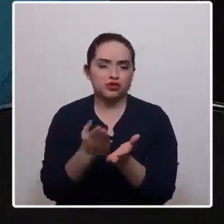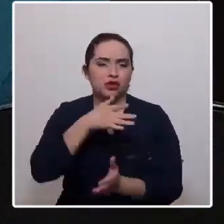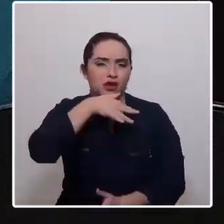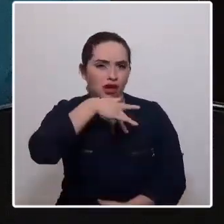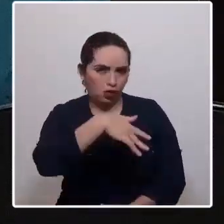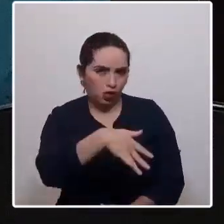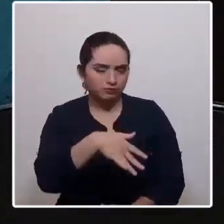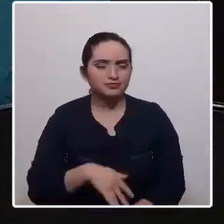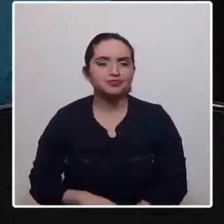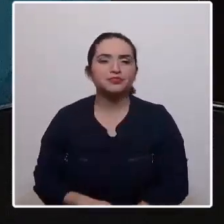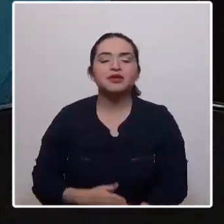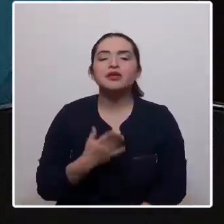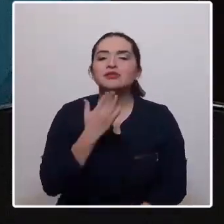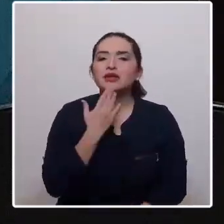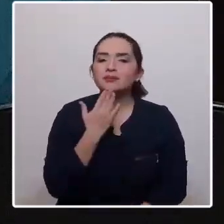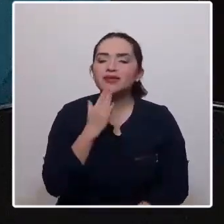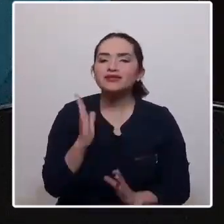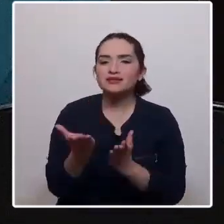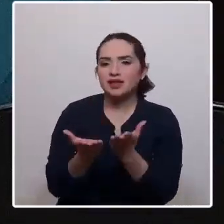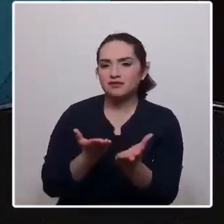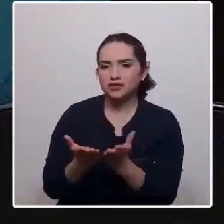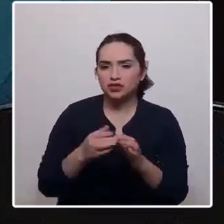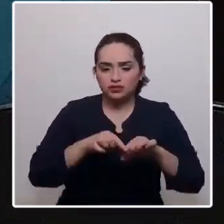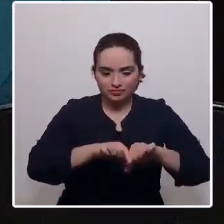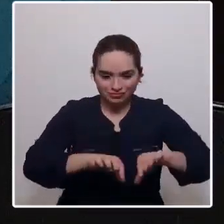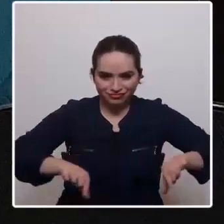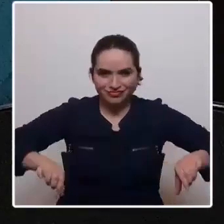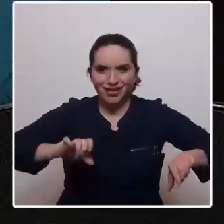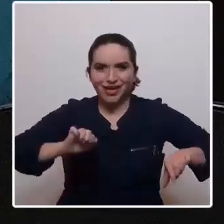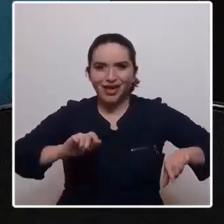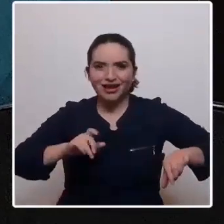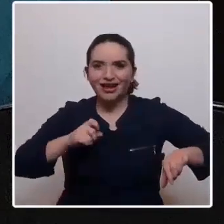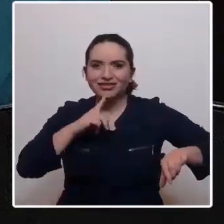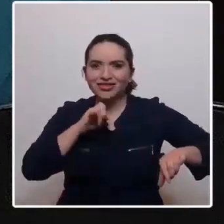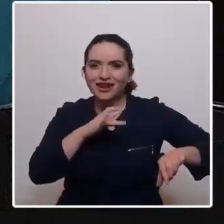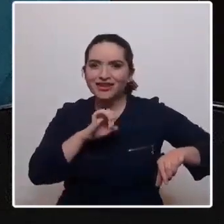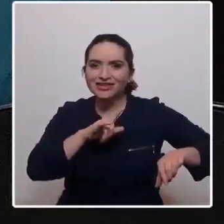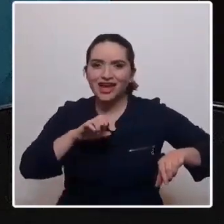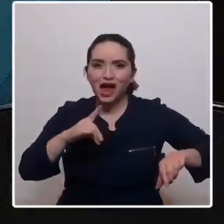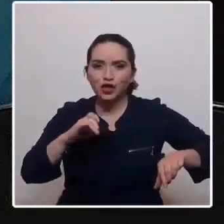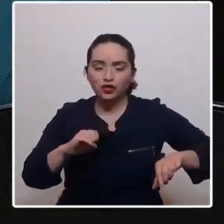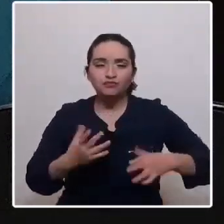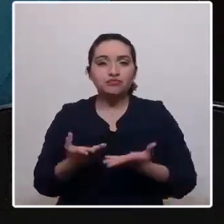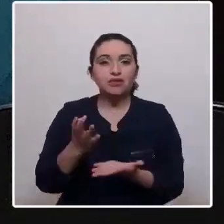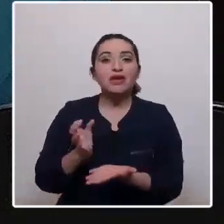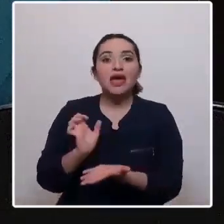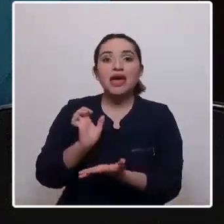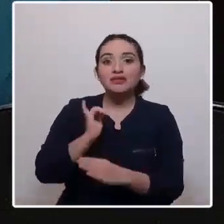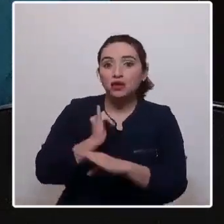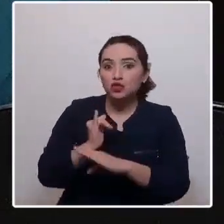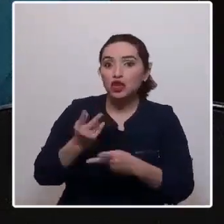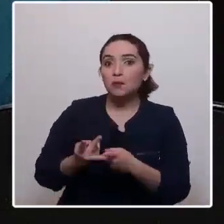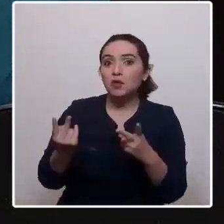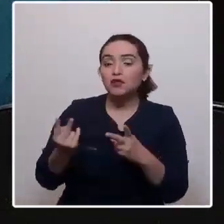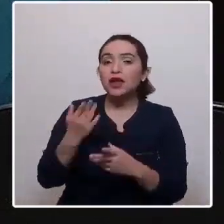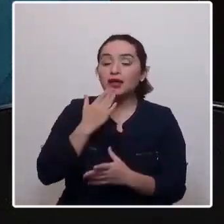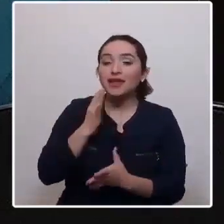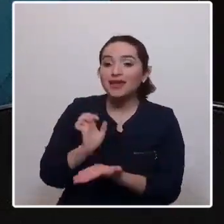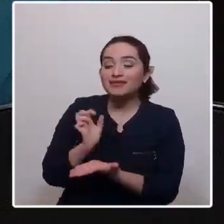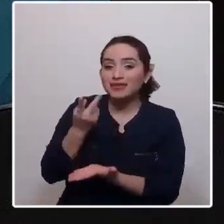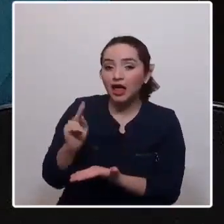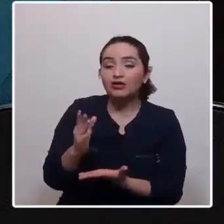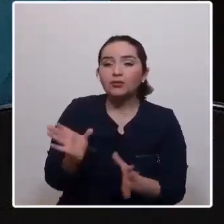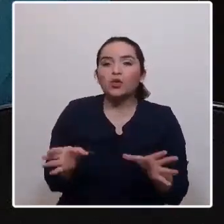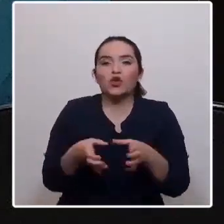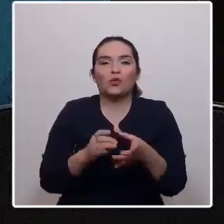agua, así como también servicios de alcantarillado, a través de entidades públicas y estatales o también organizaciones